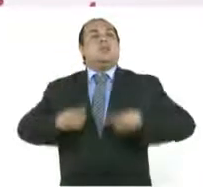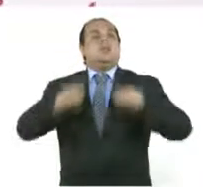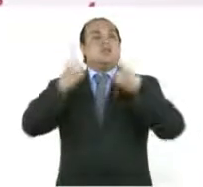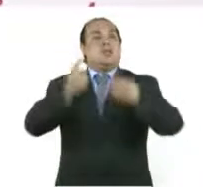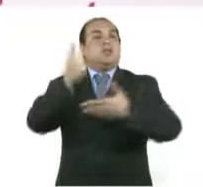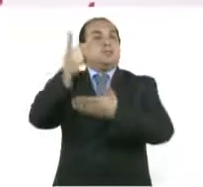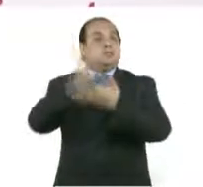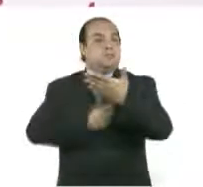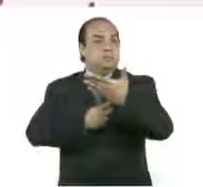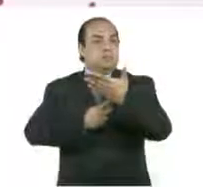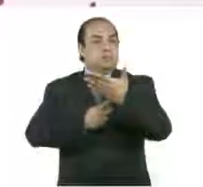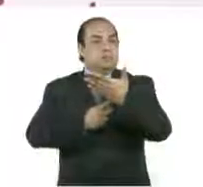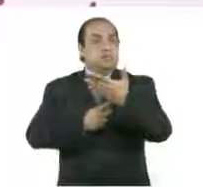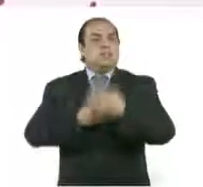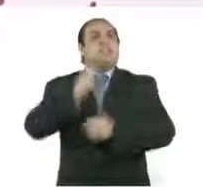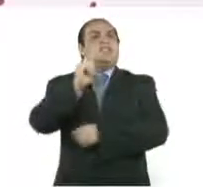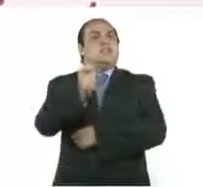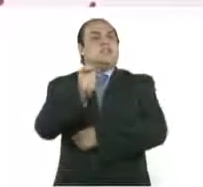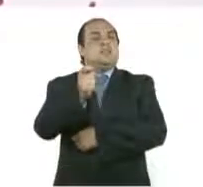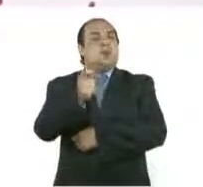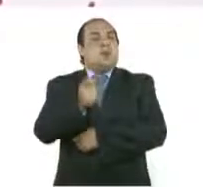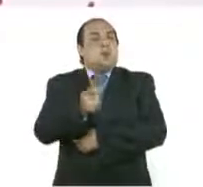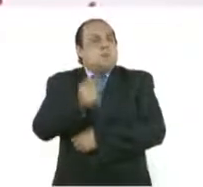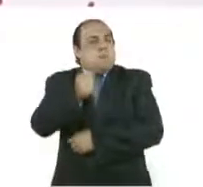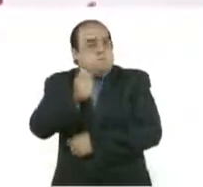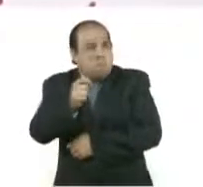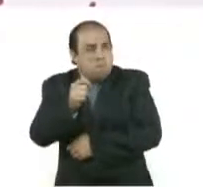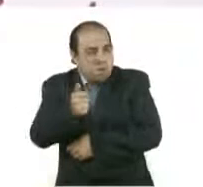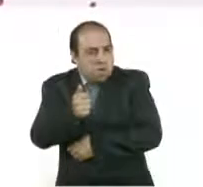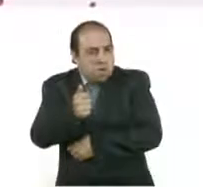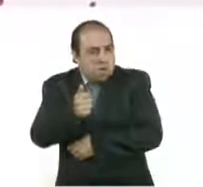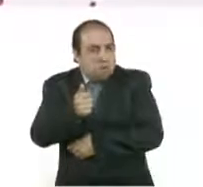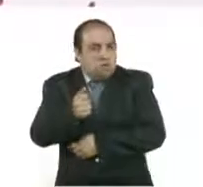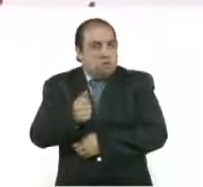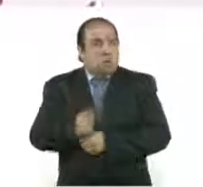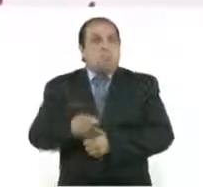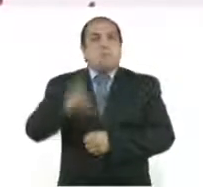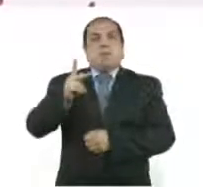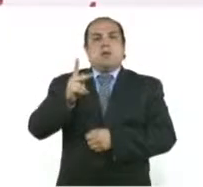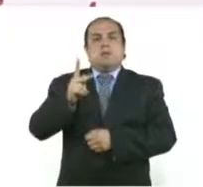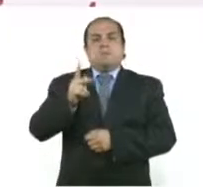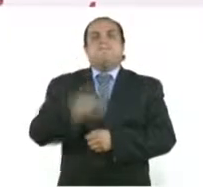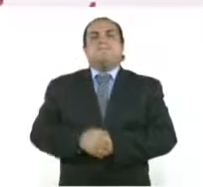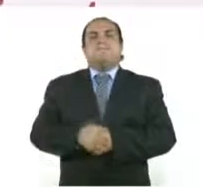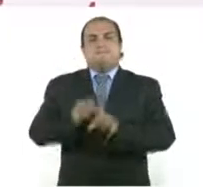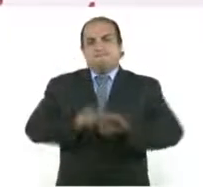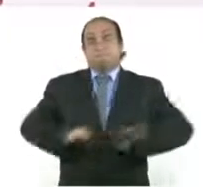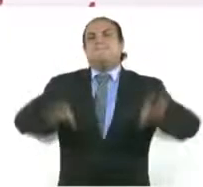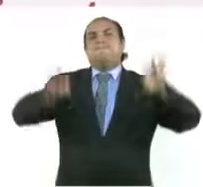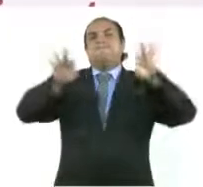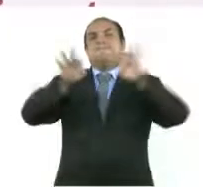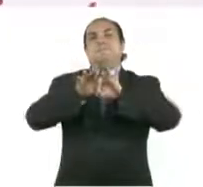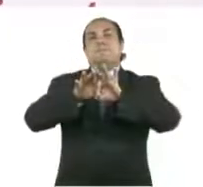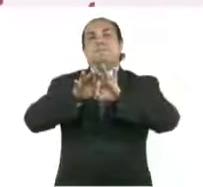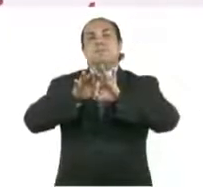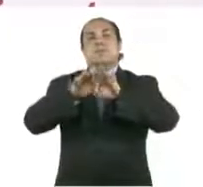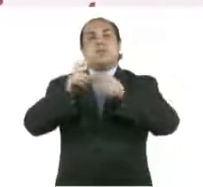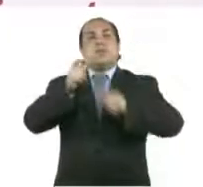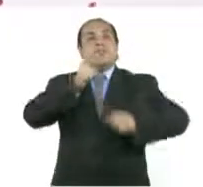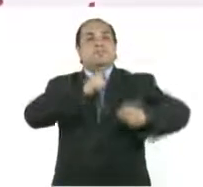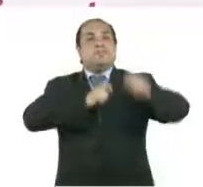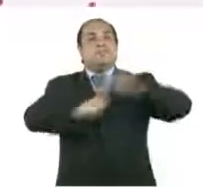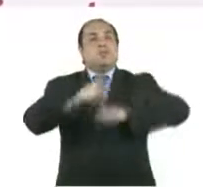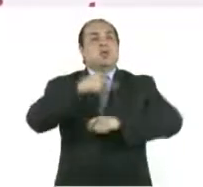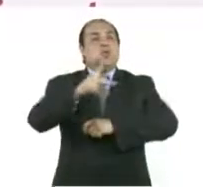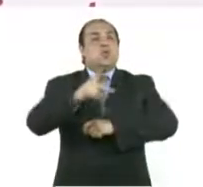este programa representa solo una pequeña parte, pero muy significativa, de retribuir su entrega